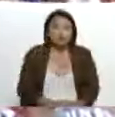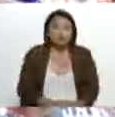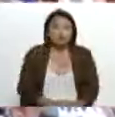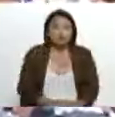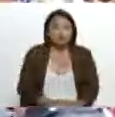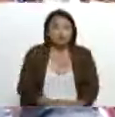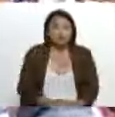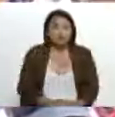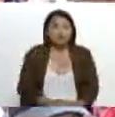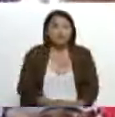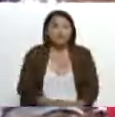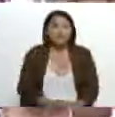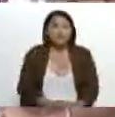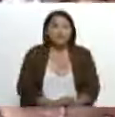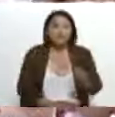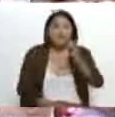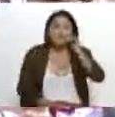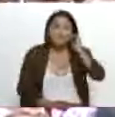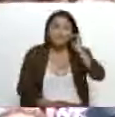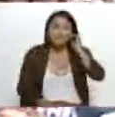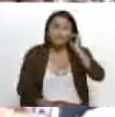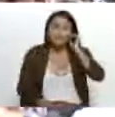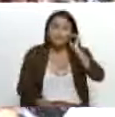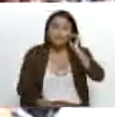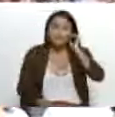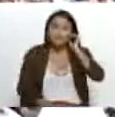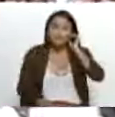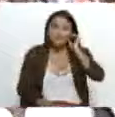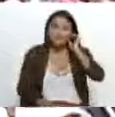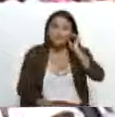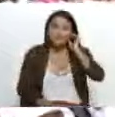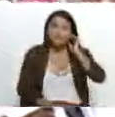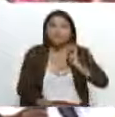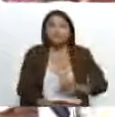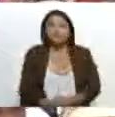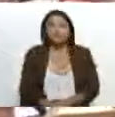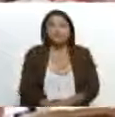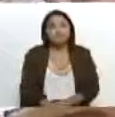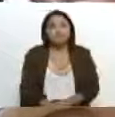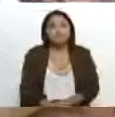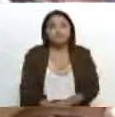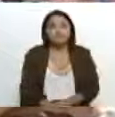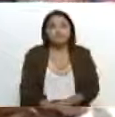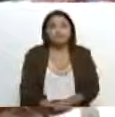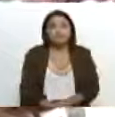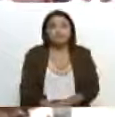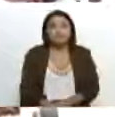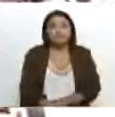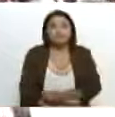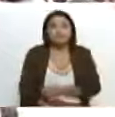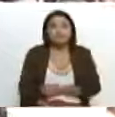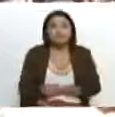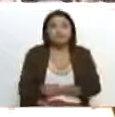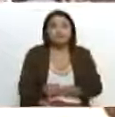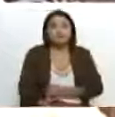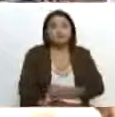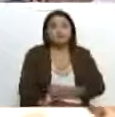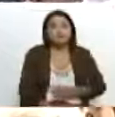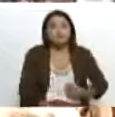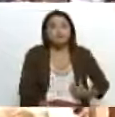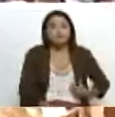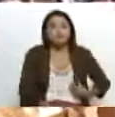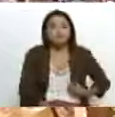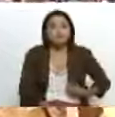Errote, a Unicón Paparoto, Mantoro y Toto Manto. Bacheche Dian, en